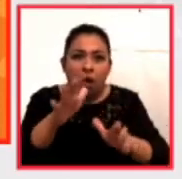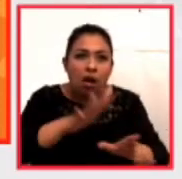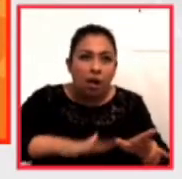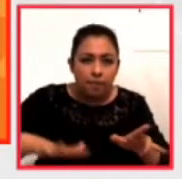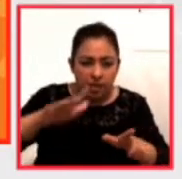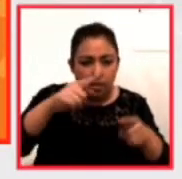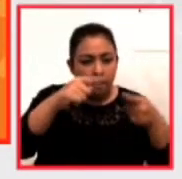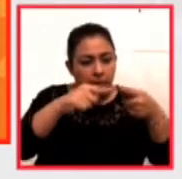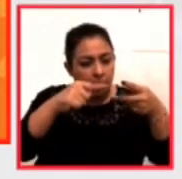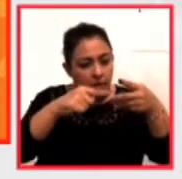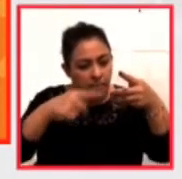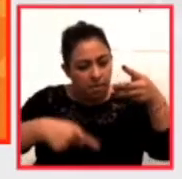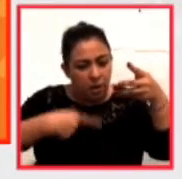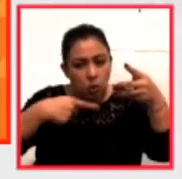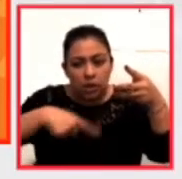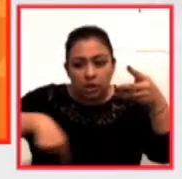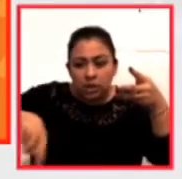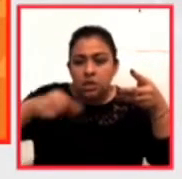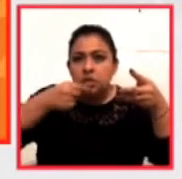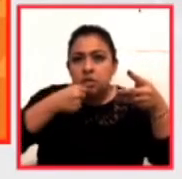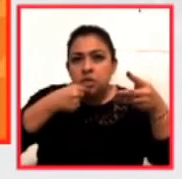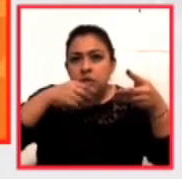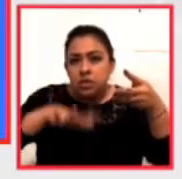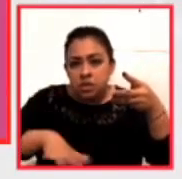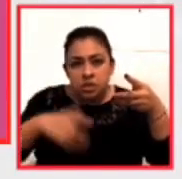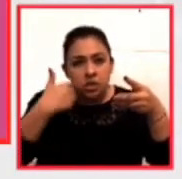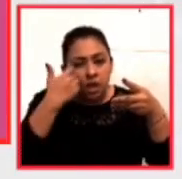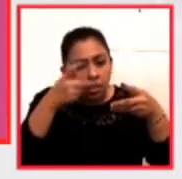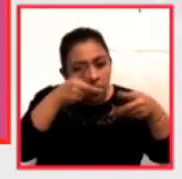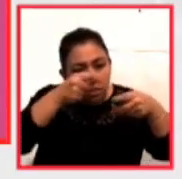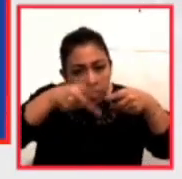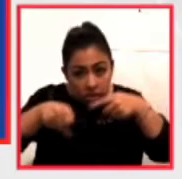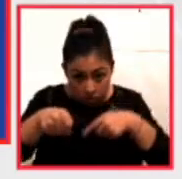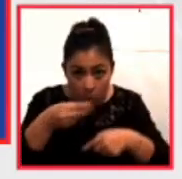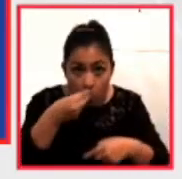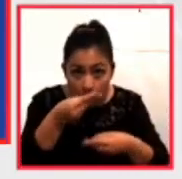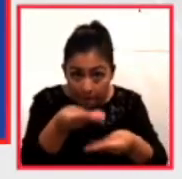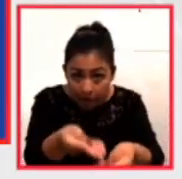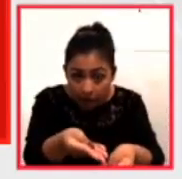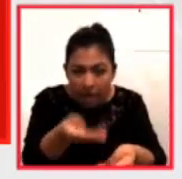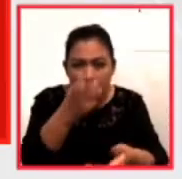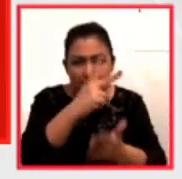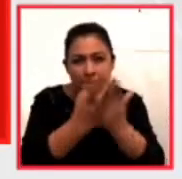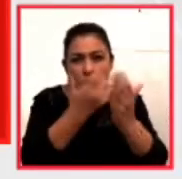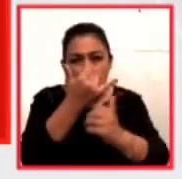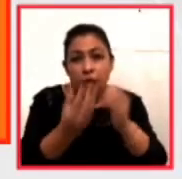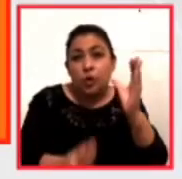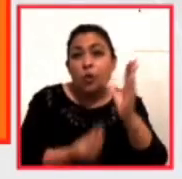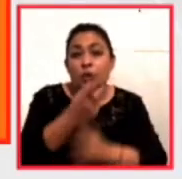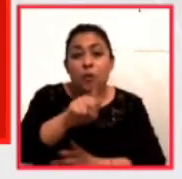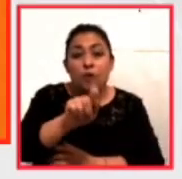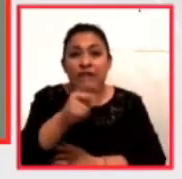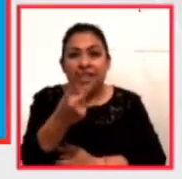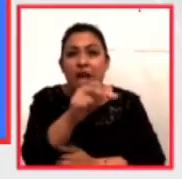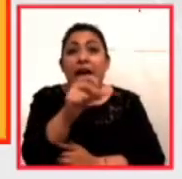preguntas inspiraron a niños y a niñas a crear la serie ¿Te lo vas a comer? Proyecto que estrenará Canal 22 en su barra infantil Click Clack